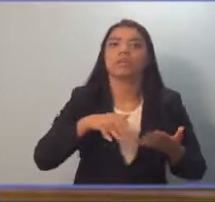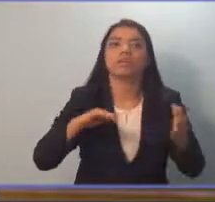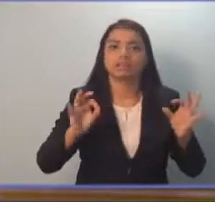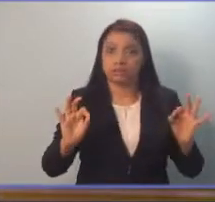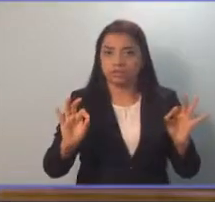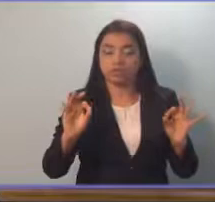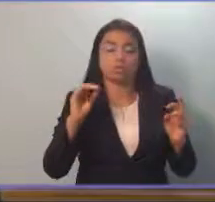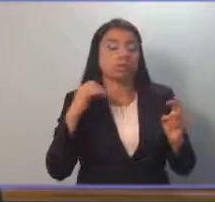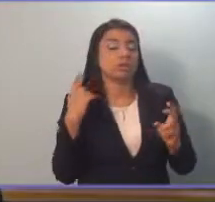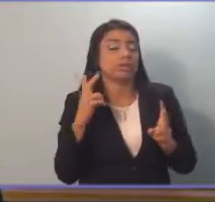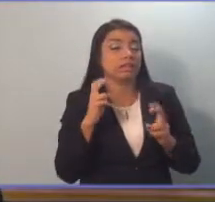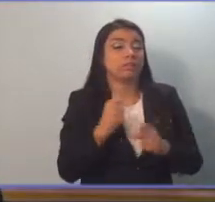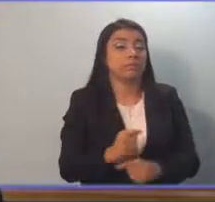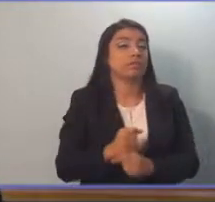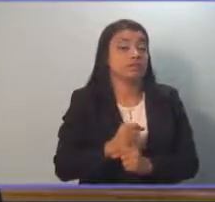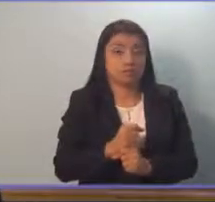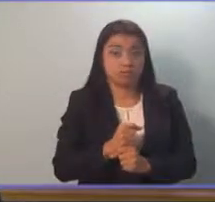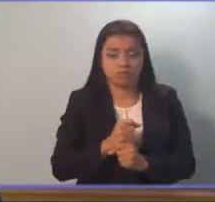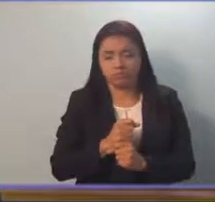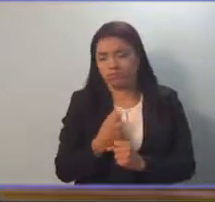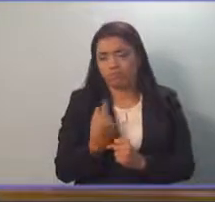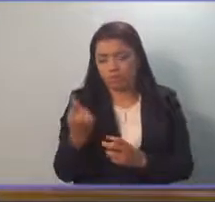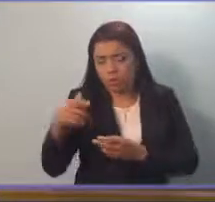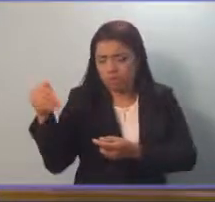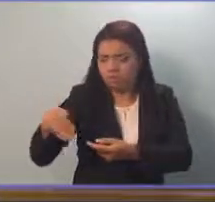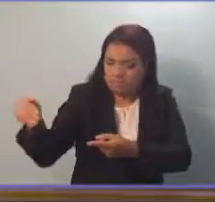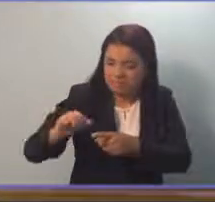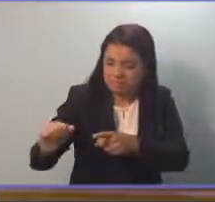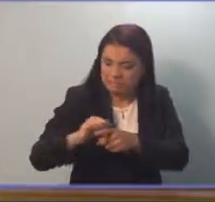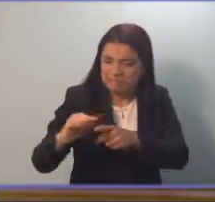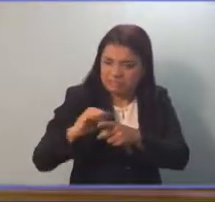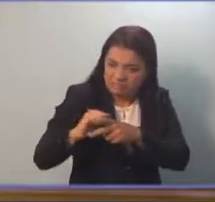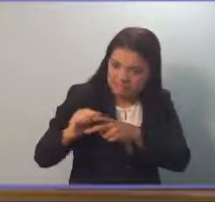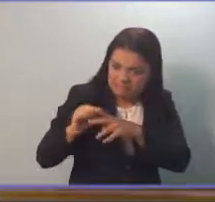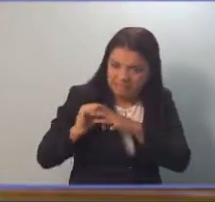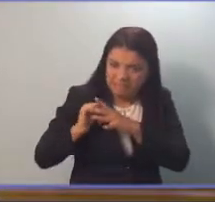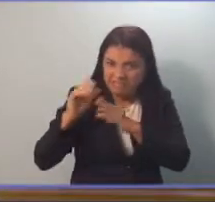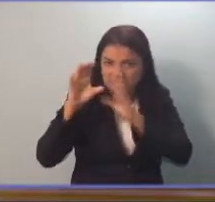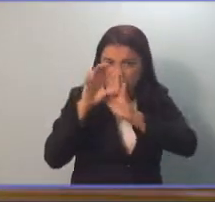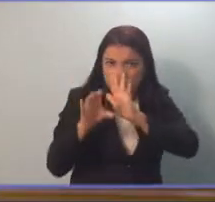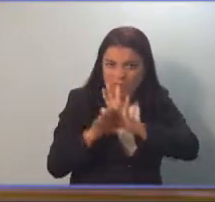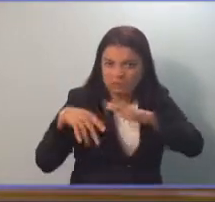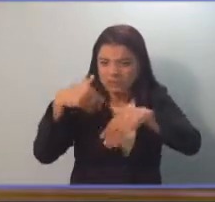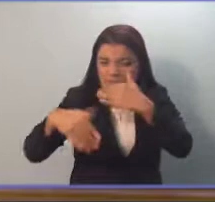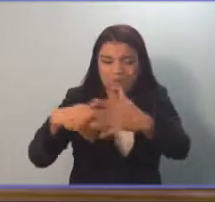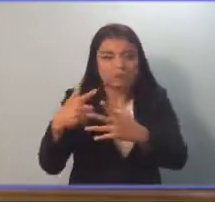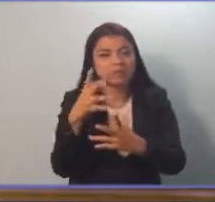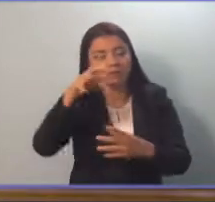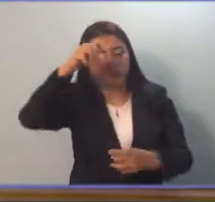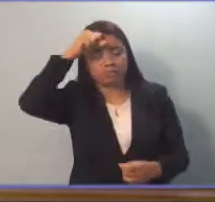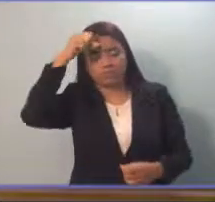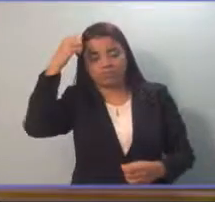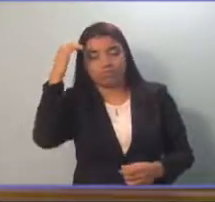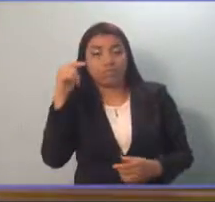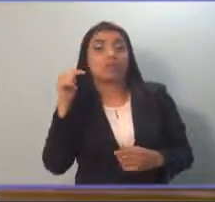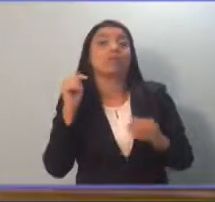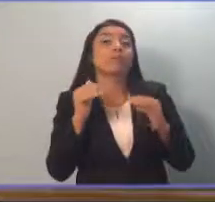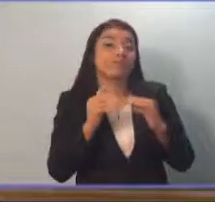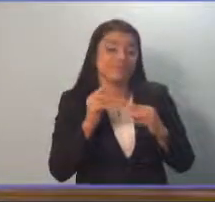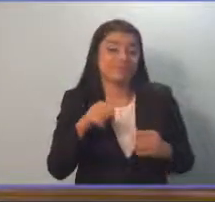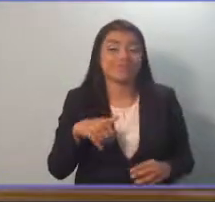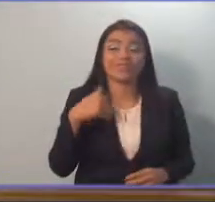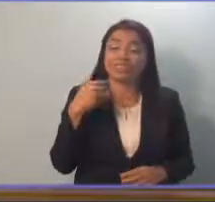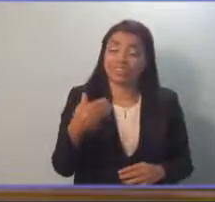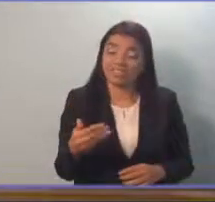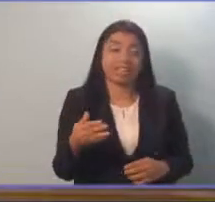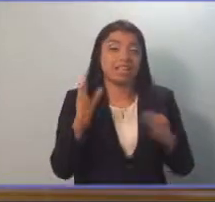no solamente con los procesos formativos y de especialización, sino también porque este año el trabajo se ha